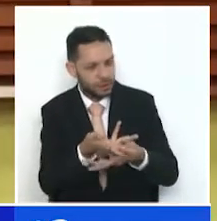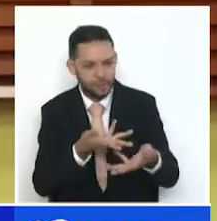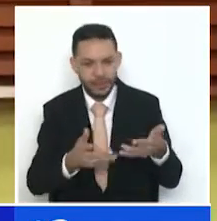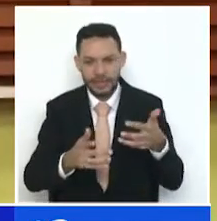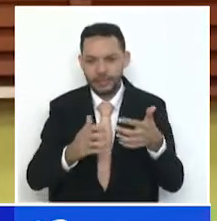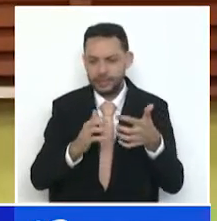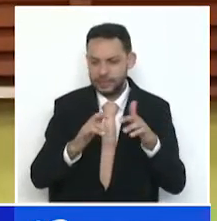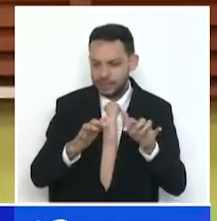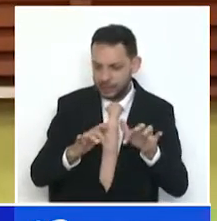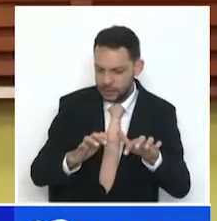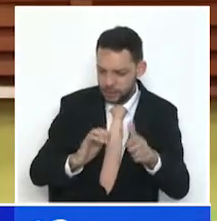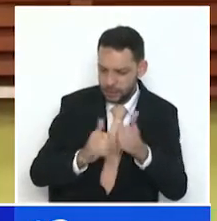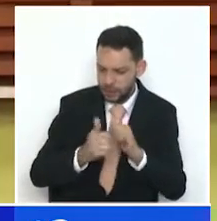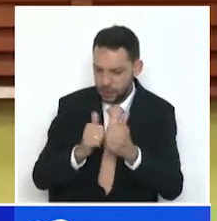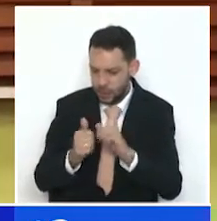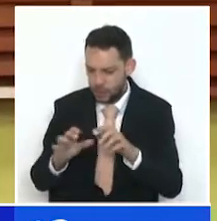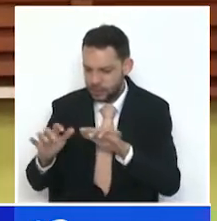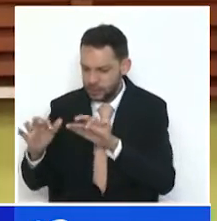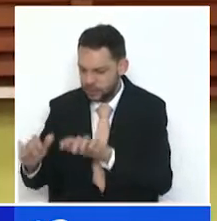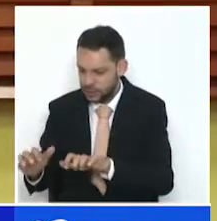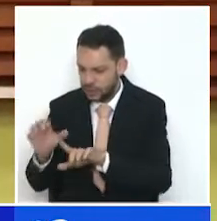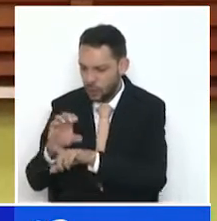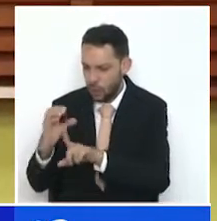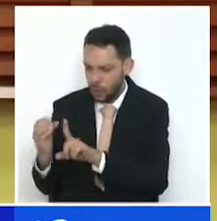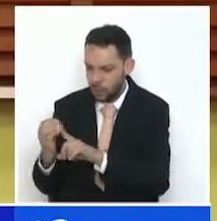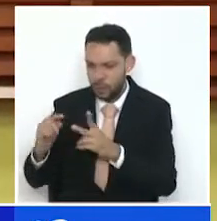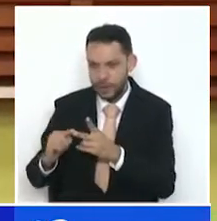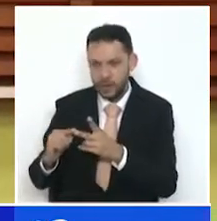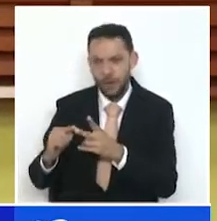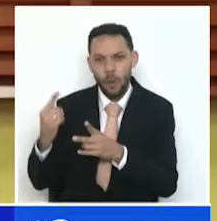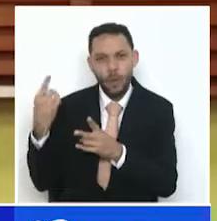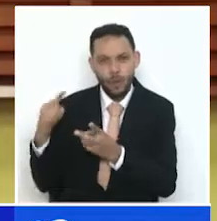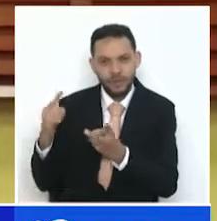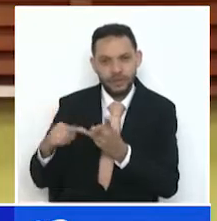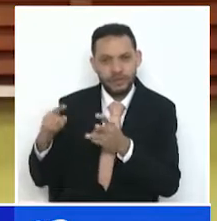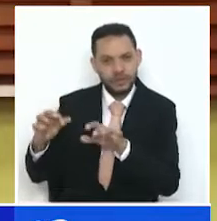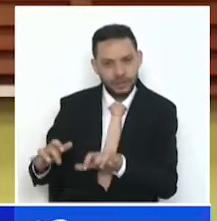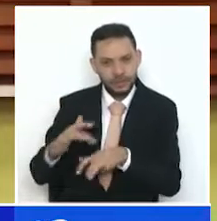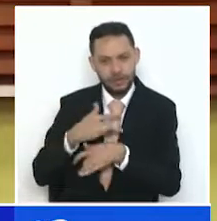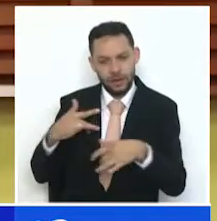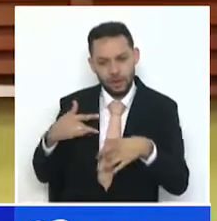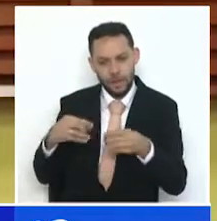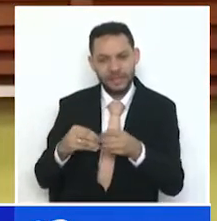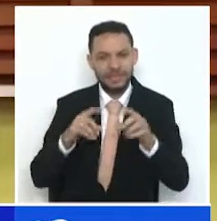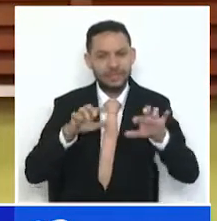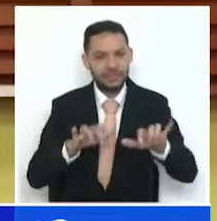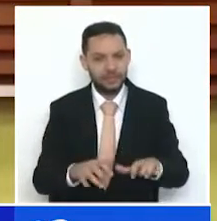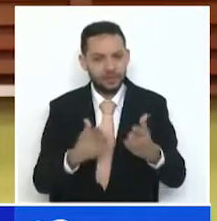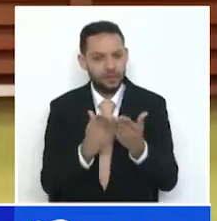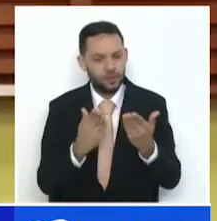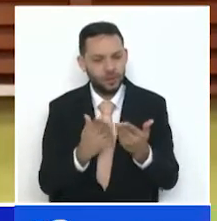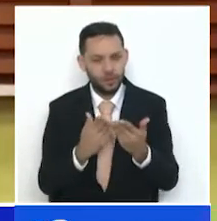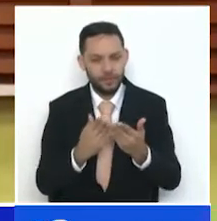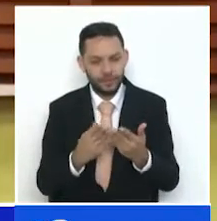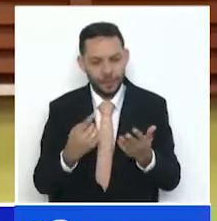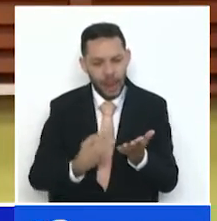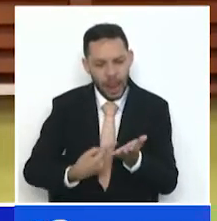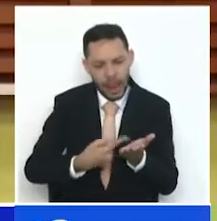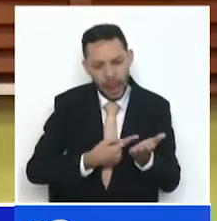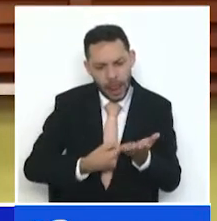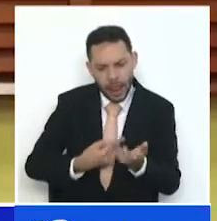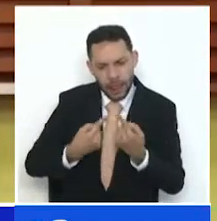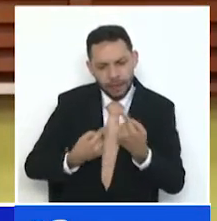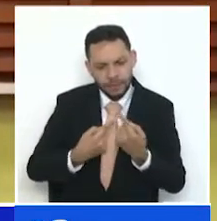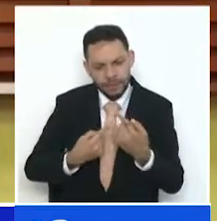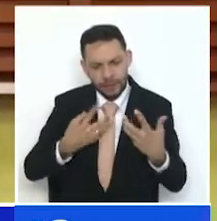Deporte, en Cultura, en las distintas, también en Salud, también en Educación, hemos venido articulando acciones